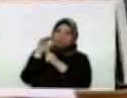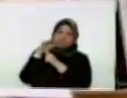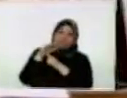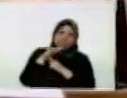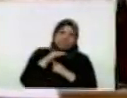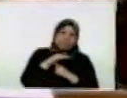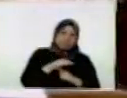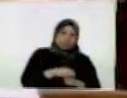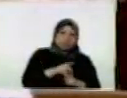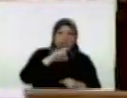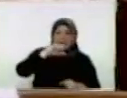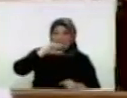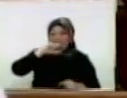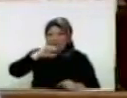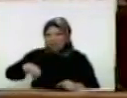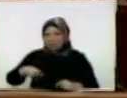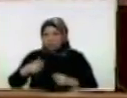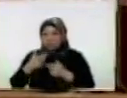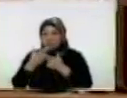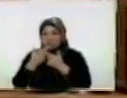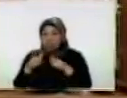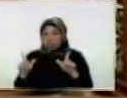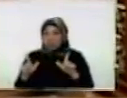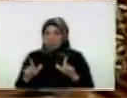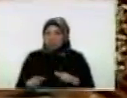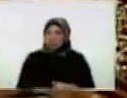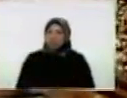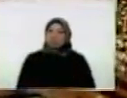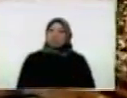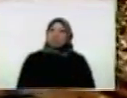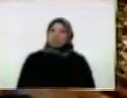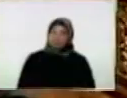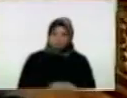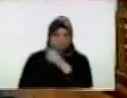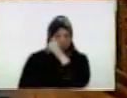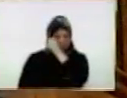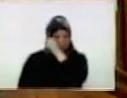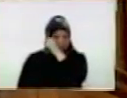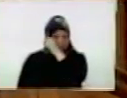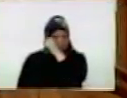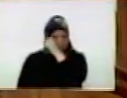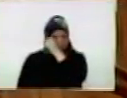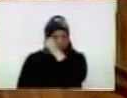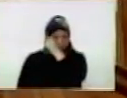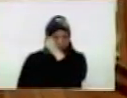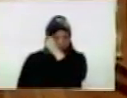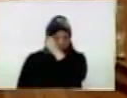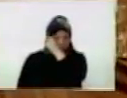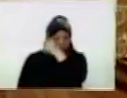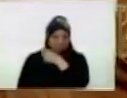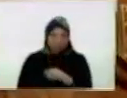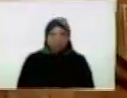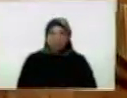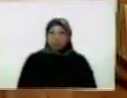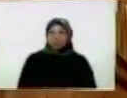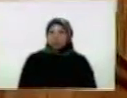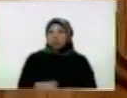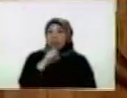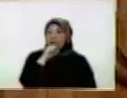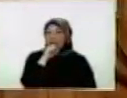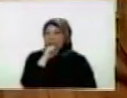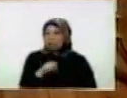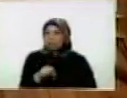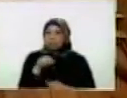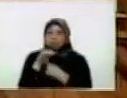y odiemos al revés. Que odiemos a los oprimidos y amemos al opresor. Cuando